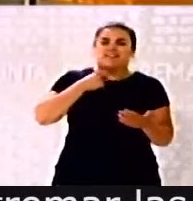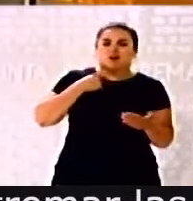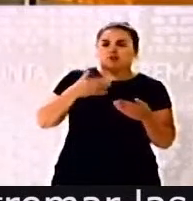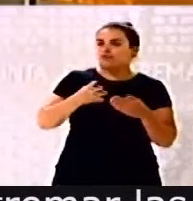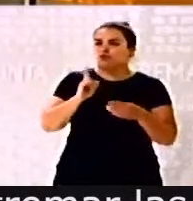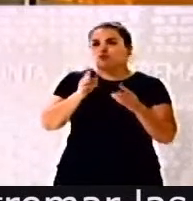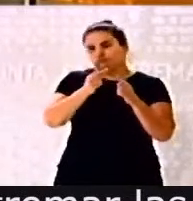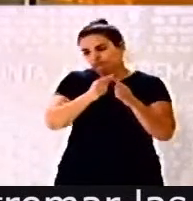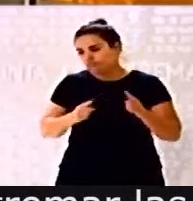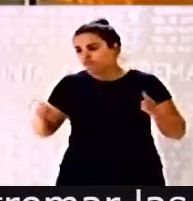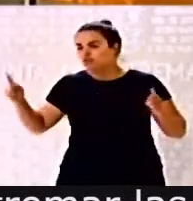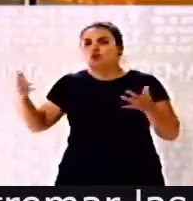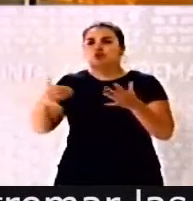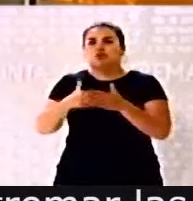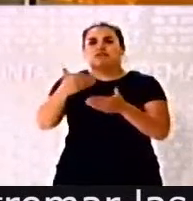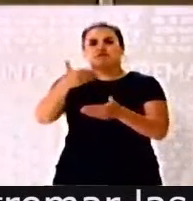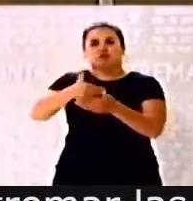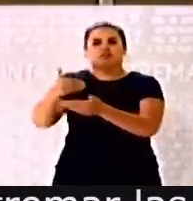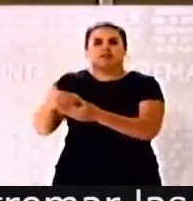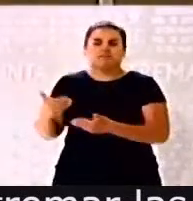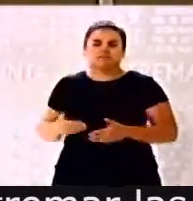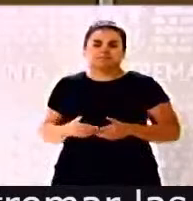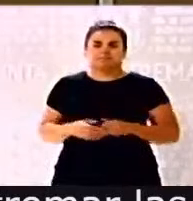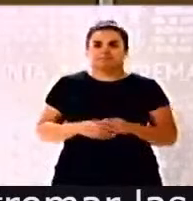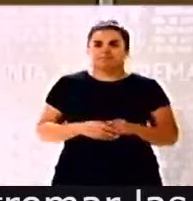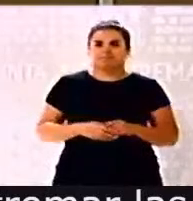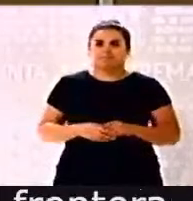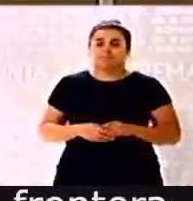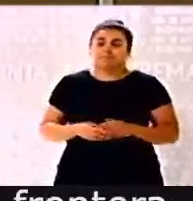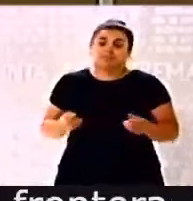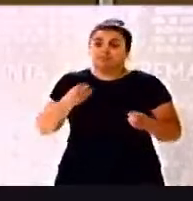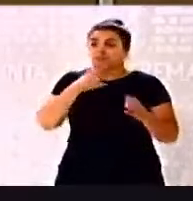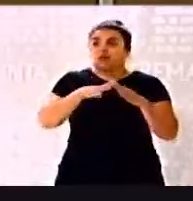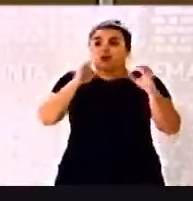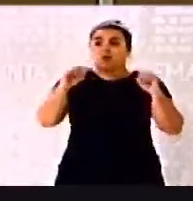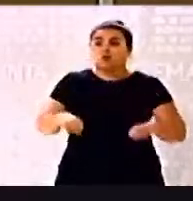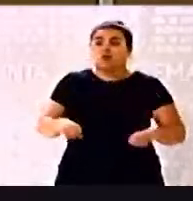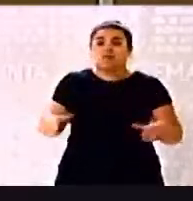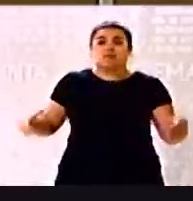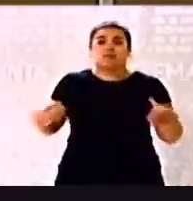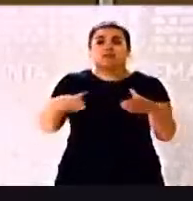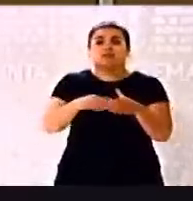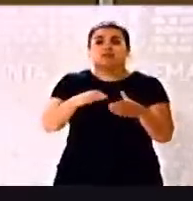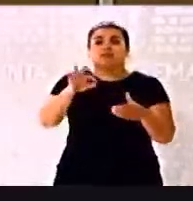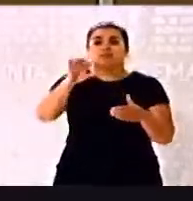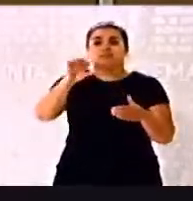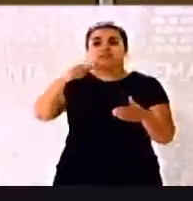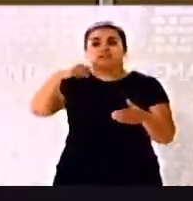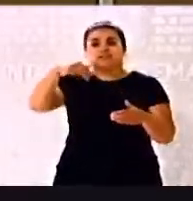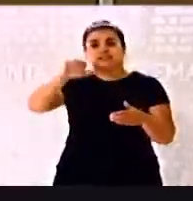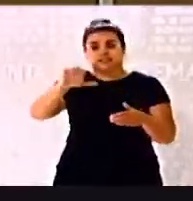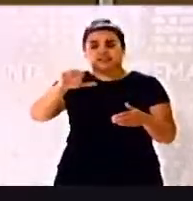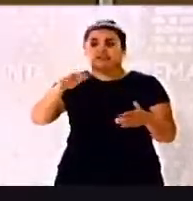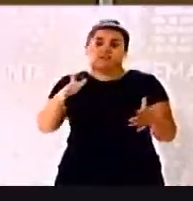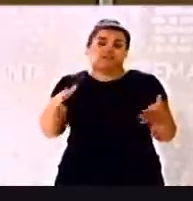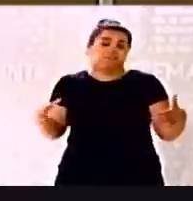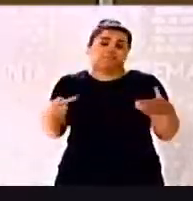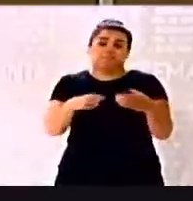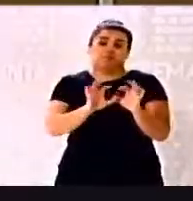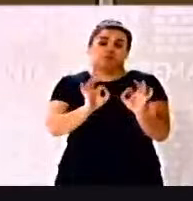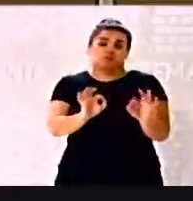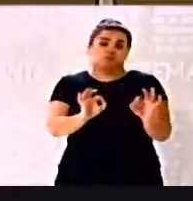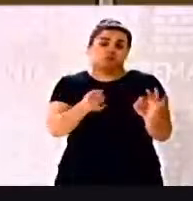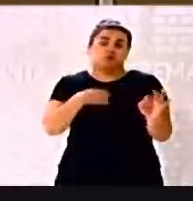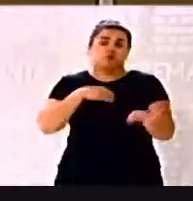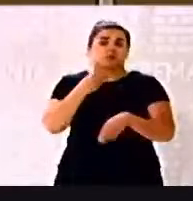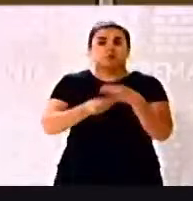largo de toda la frontera. Bueno, esto es un acuerdo del espacio Schengen. Como todo acuerdo del espacio Schengen, lo que tenemos que